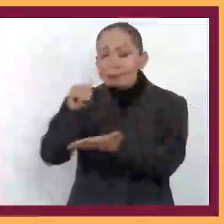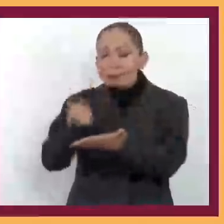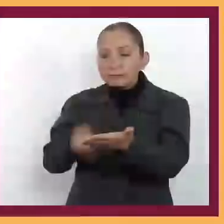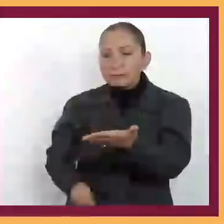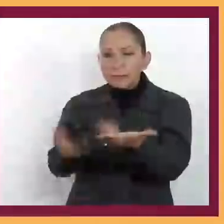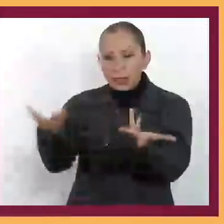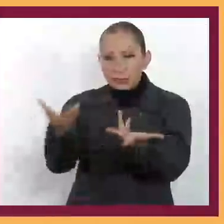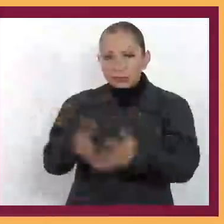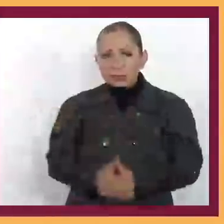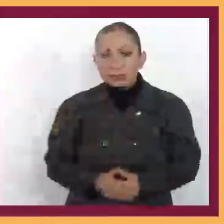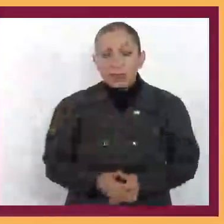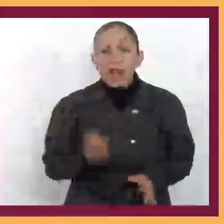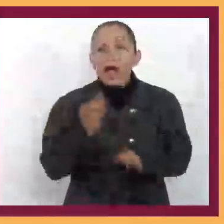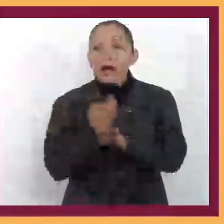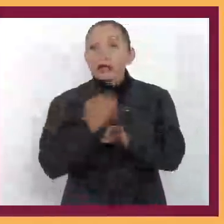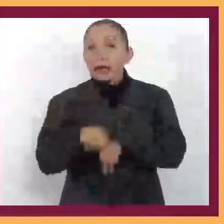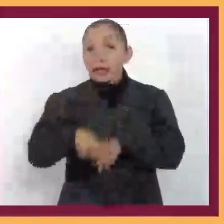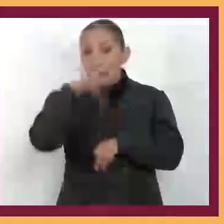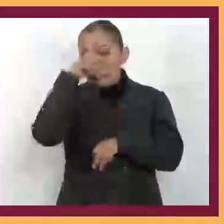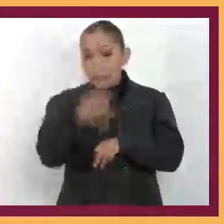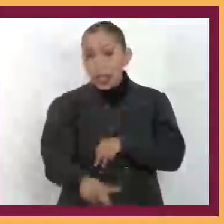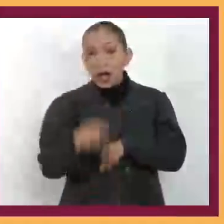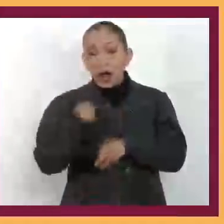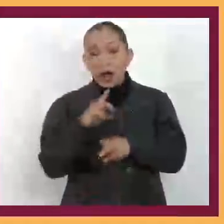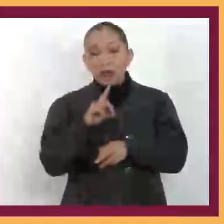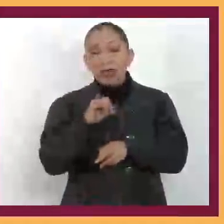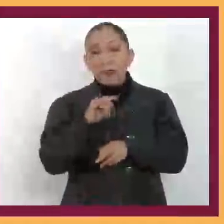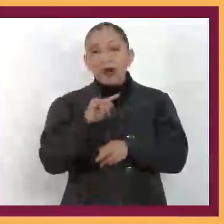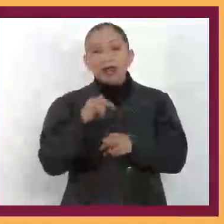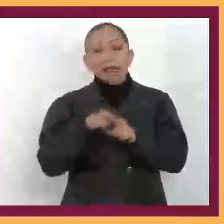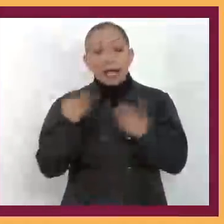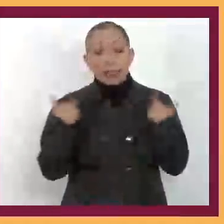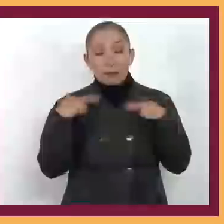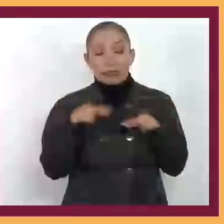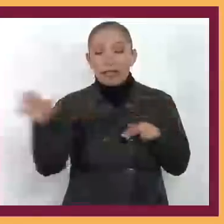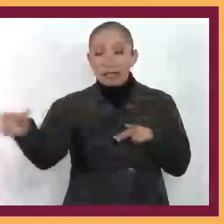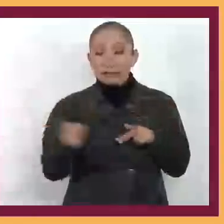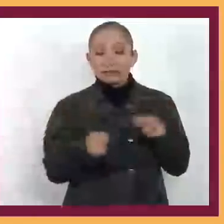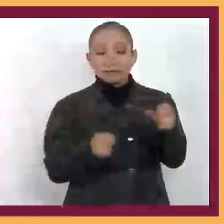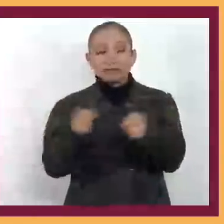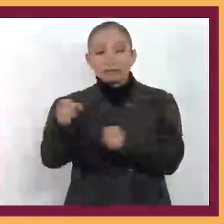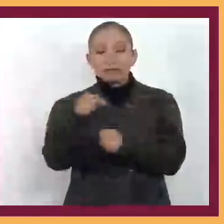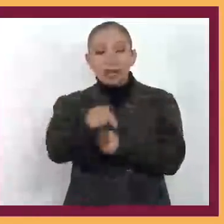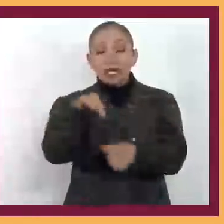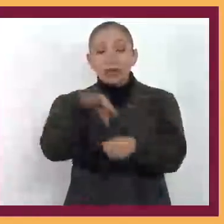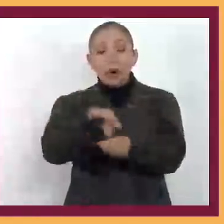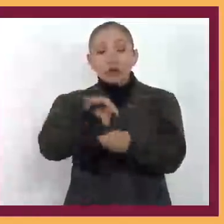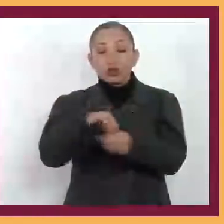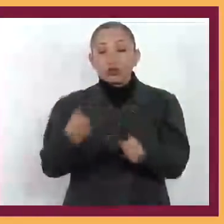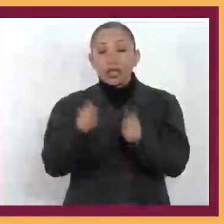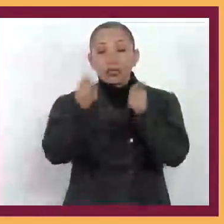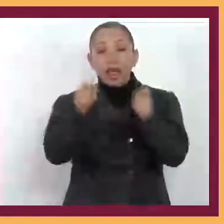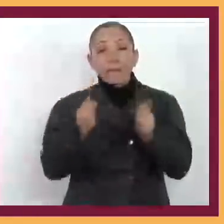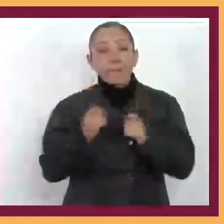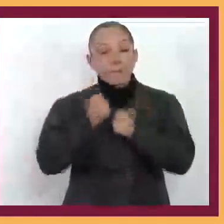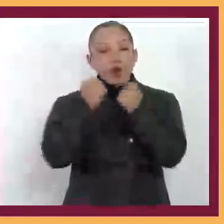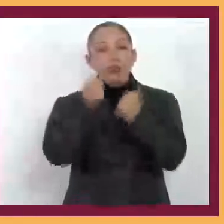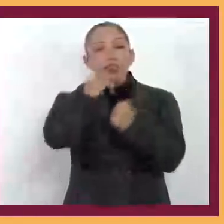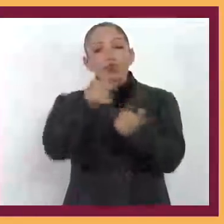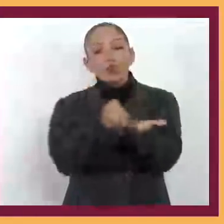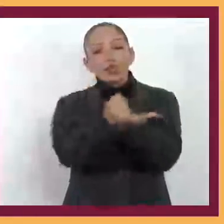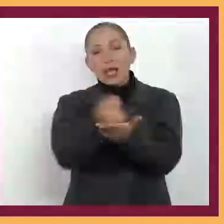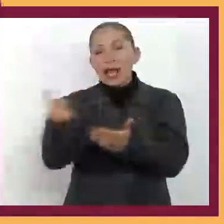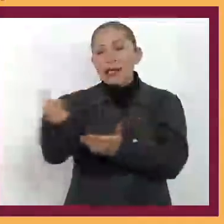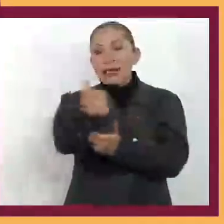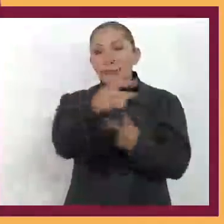debían seguirse. Actualmente en México, la democracia es representativa, y a través del voto se otorga el poder de las decisiones de